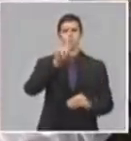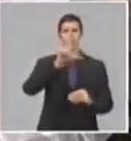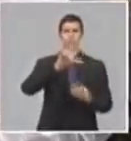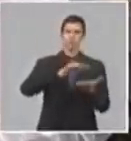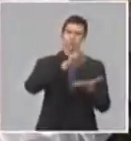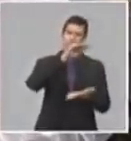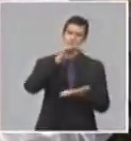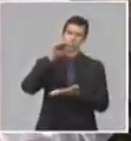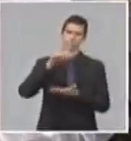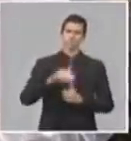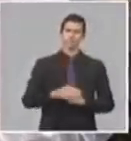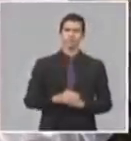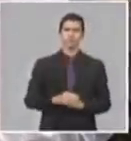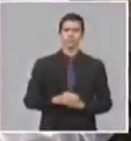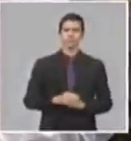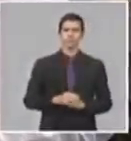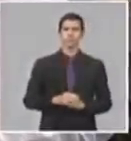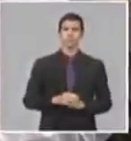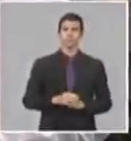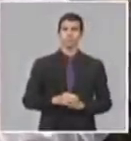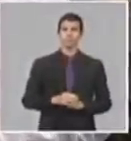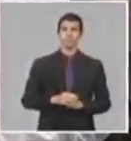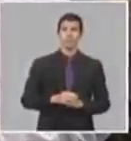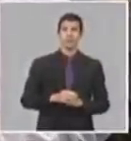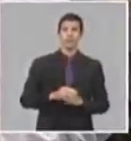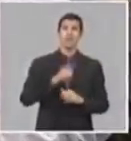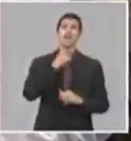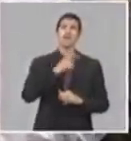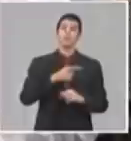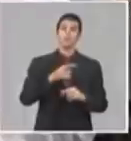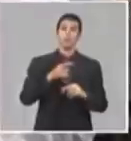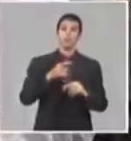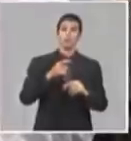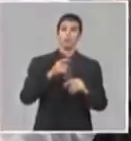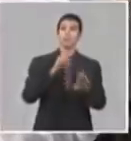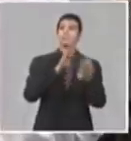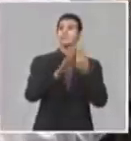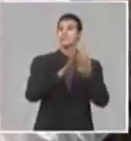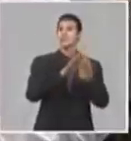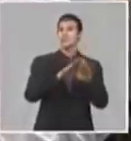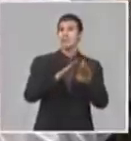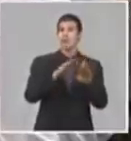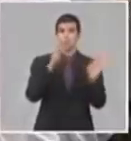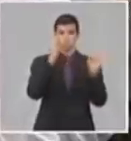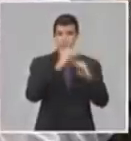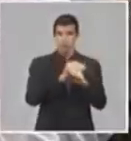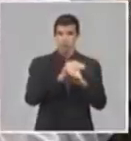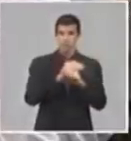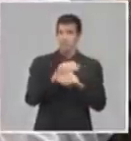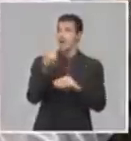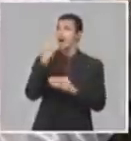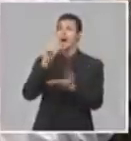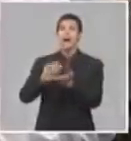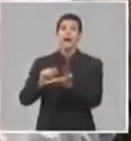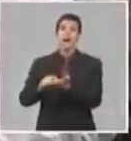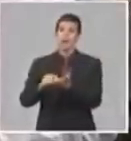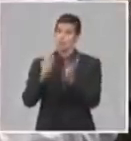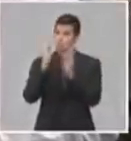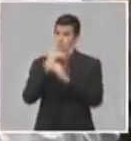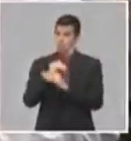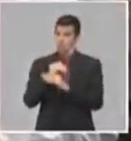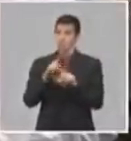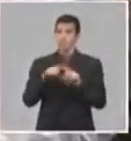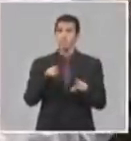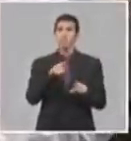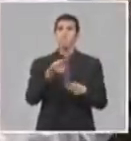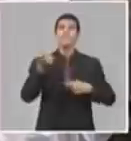en Cuba a todos los consumidores hace falta 5.200 toneladas. Para dar 2 hacen falta 10.800 toneladas. Y para dar 2 en